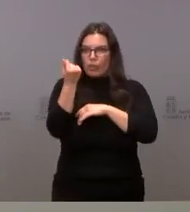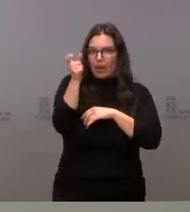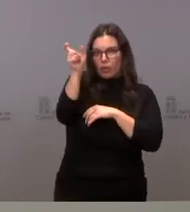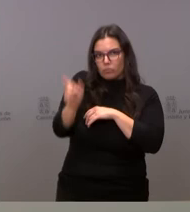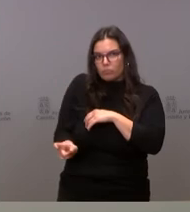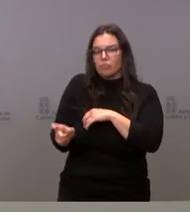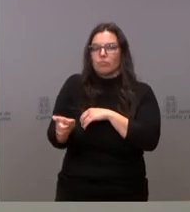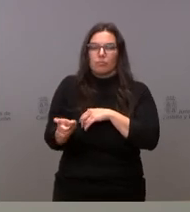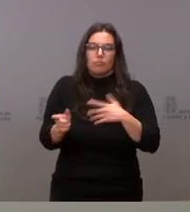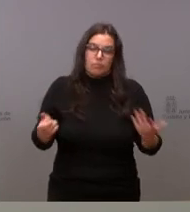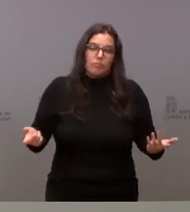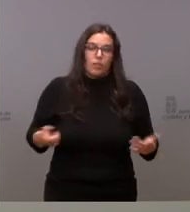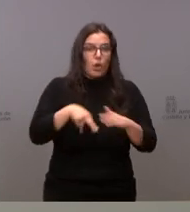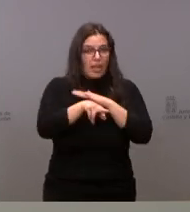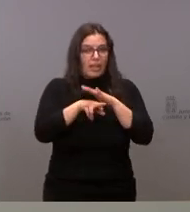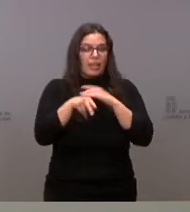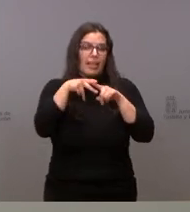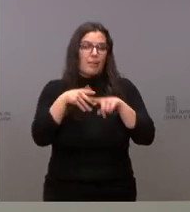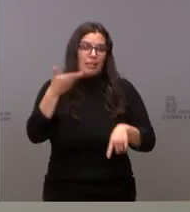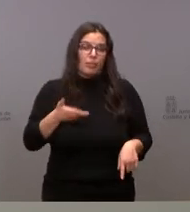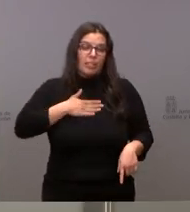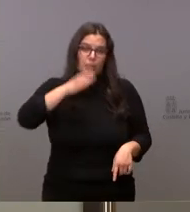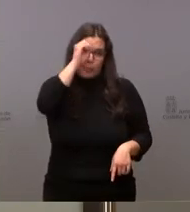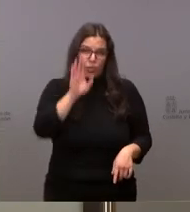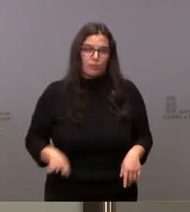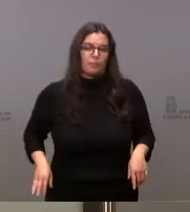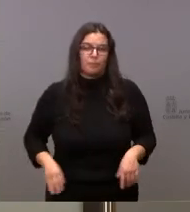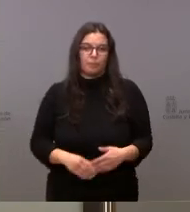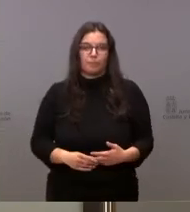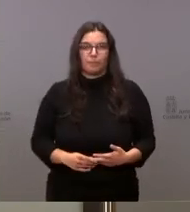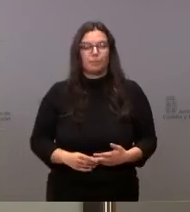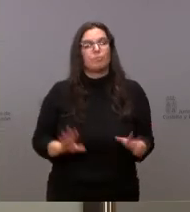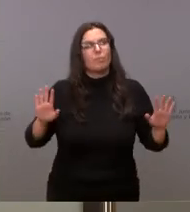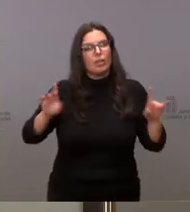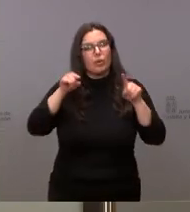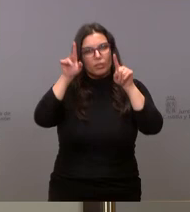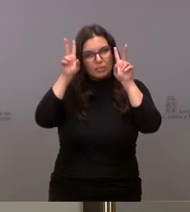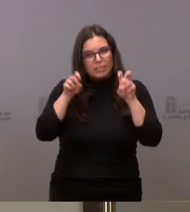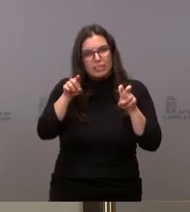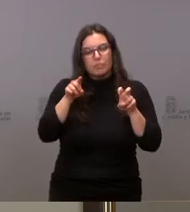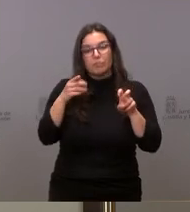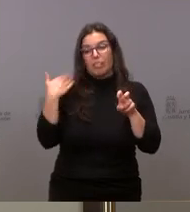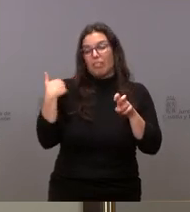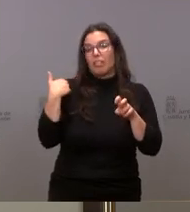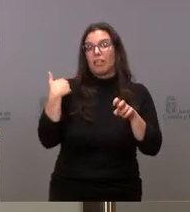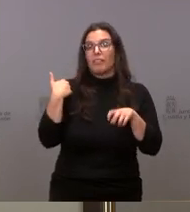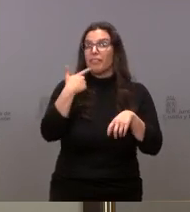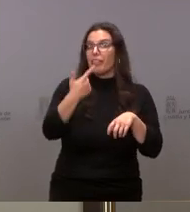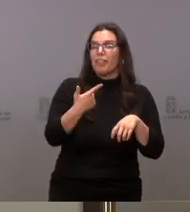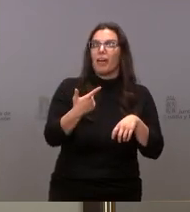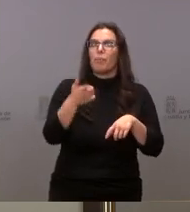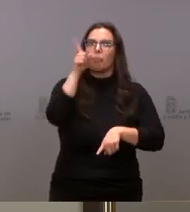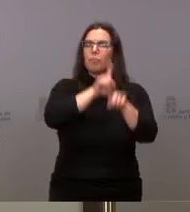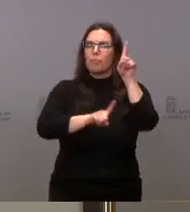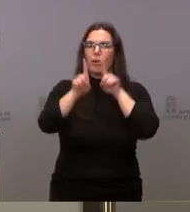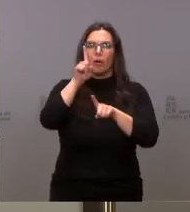rural desde luego es una herramienta importante desde mi punto de vista pero relacionado con esto últimamente nos habían dicho que no era un problema